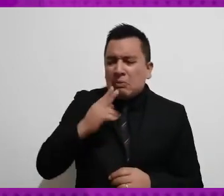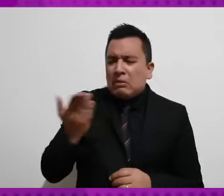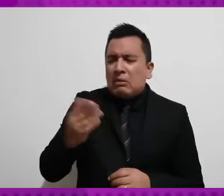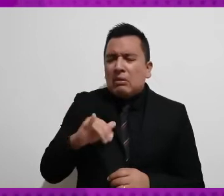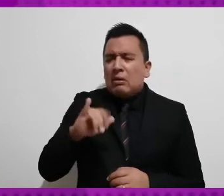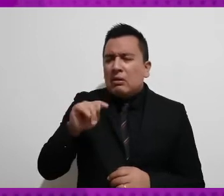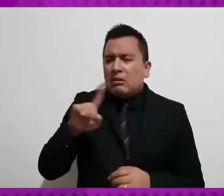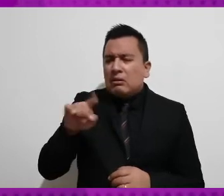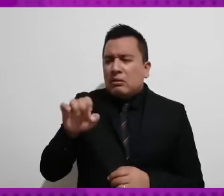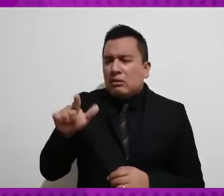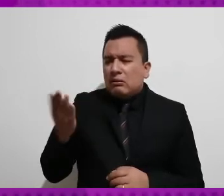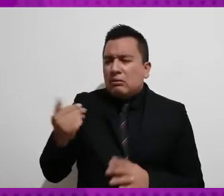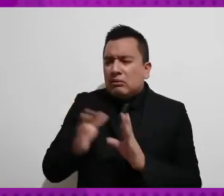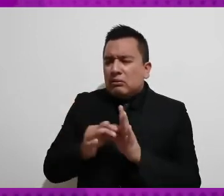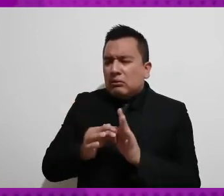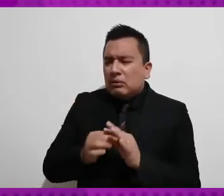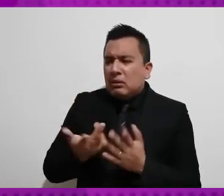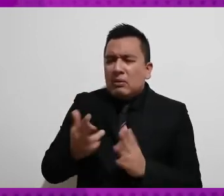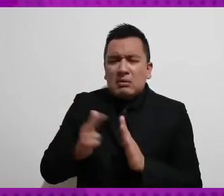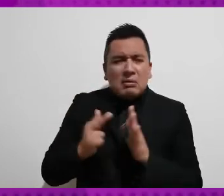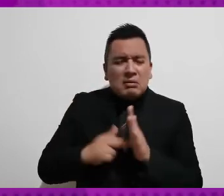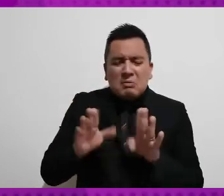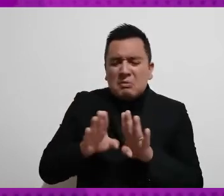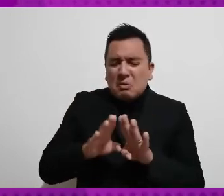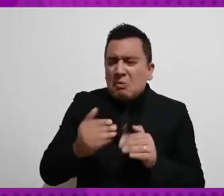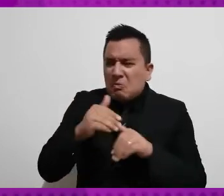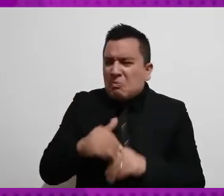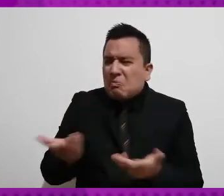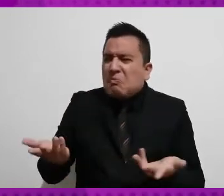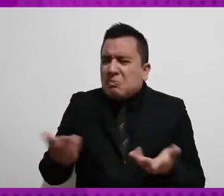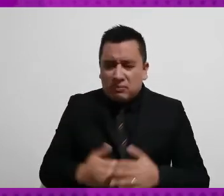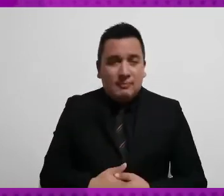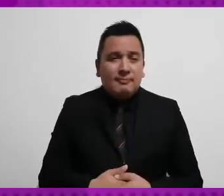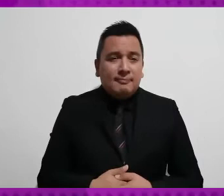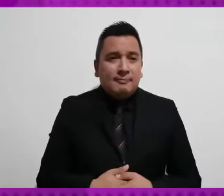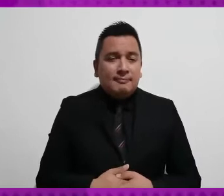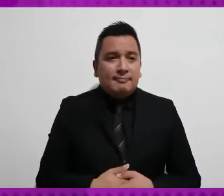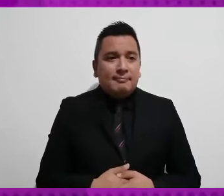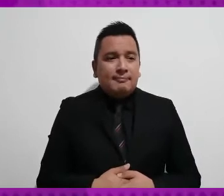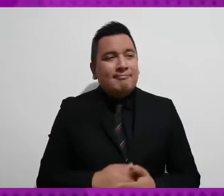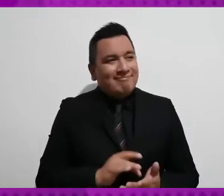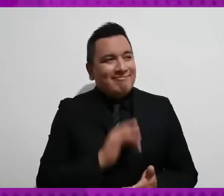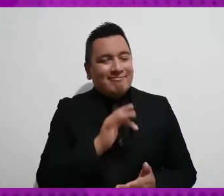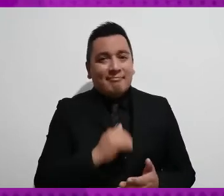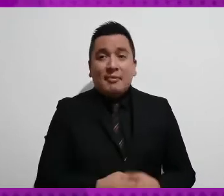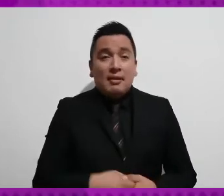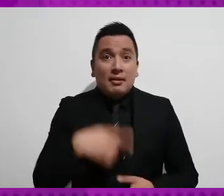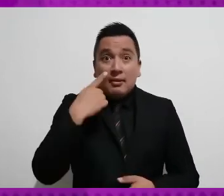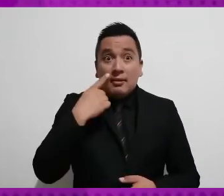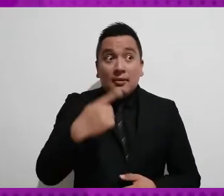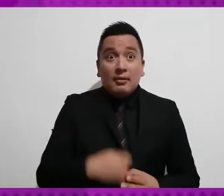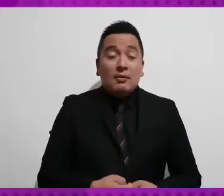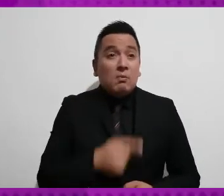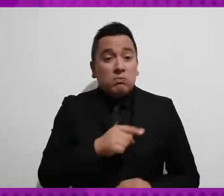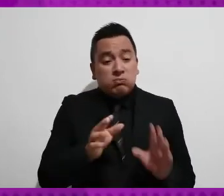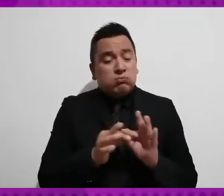sobre de qué tratan y cómo se aplican estos protocolos. Gracias. Sí, muchas gracias. Mira, acabas